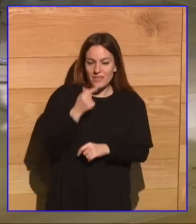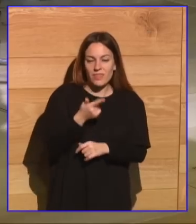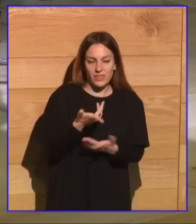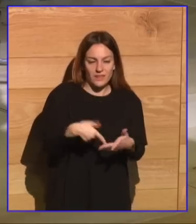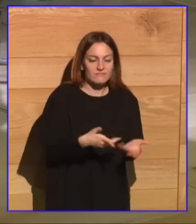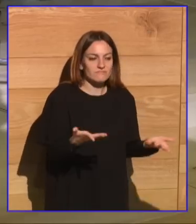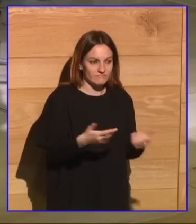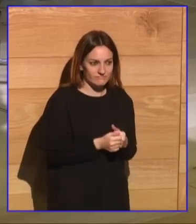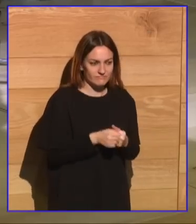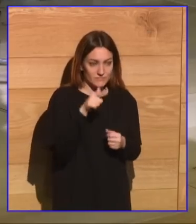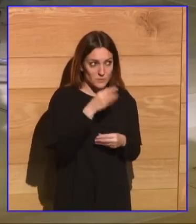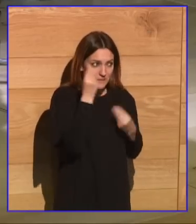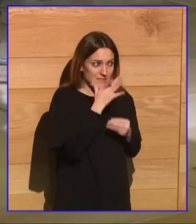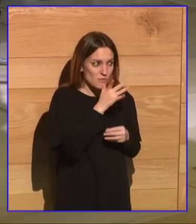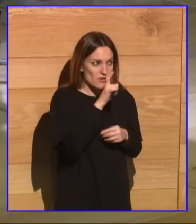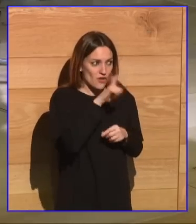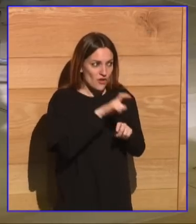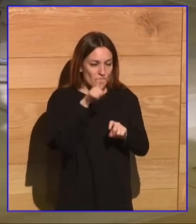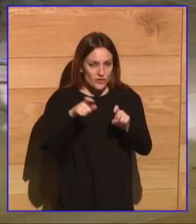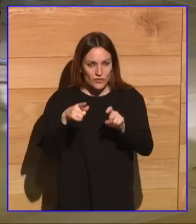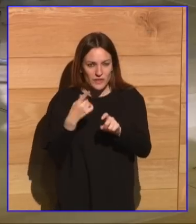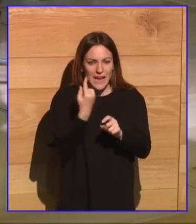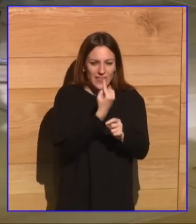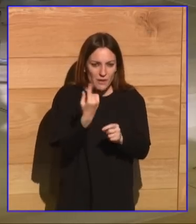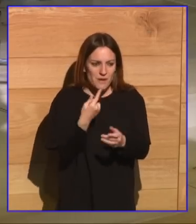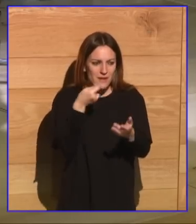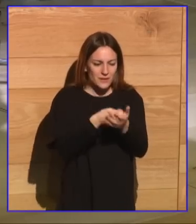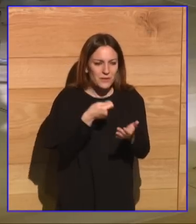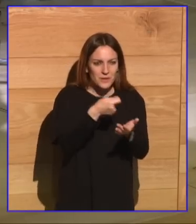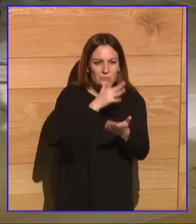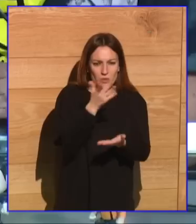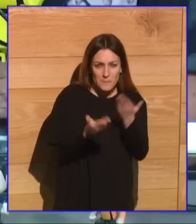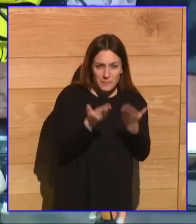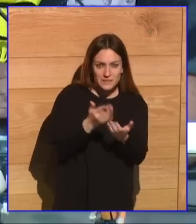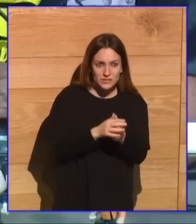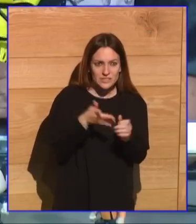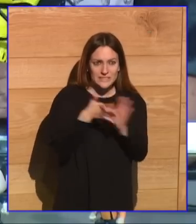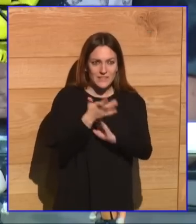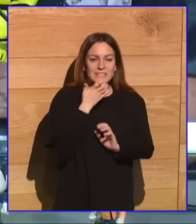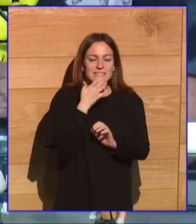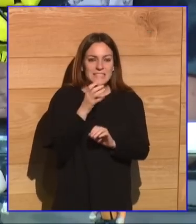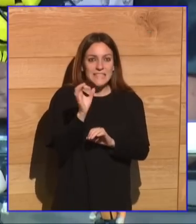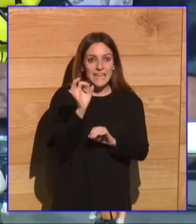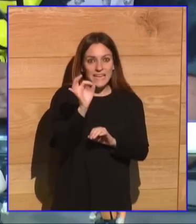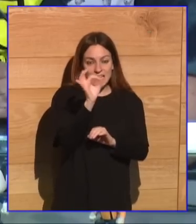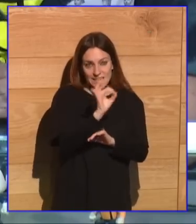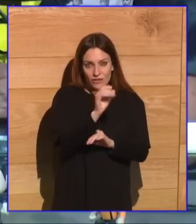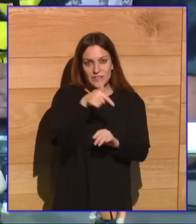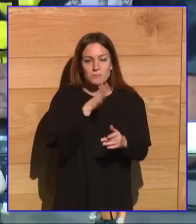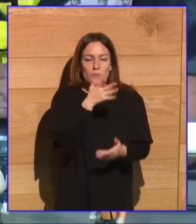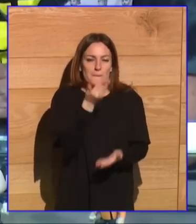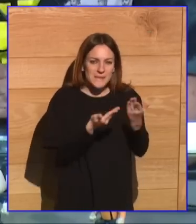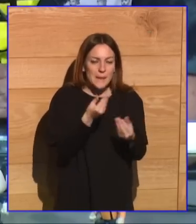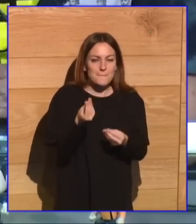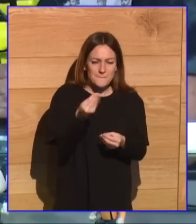¿Tú crees que cobra al peso por es notas? que yo creo que hay. En fin. O sea, ¿tú crees que conviene, por ejemplo, hacer más redondas que hombre, porque pesan yo más? creo